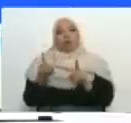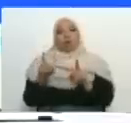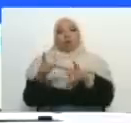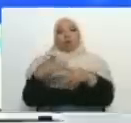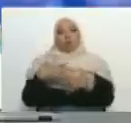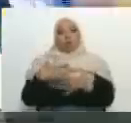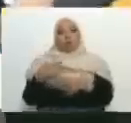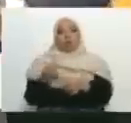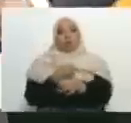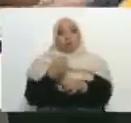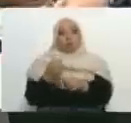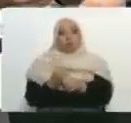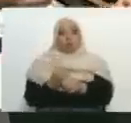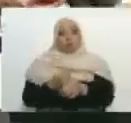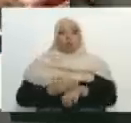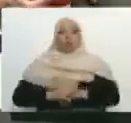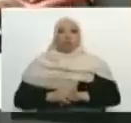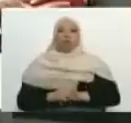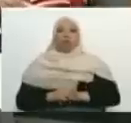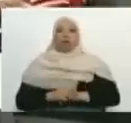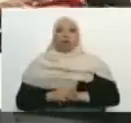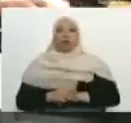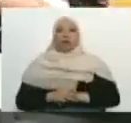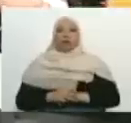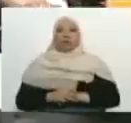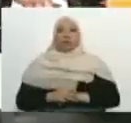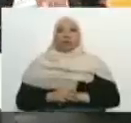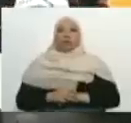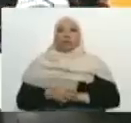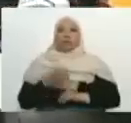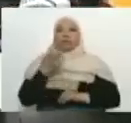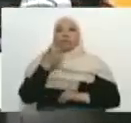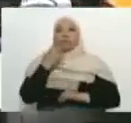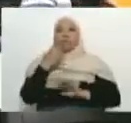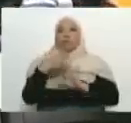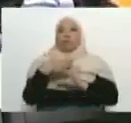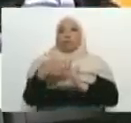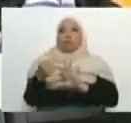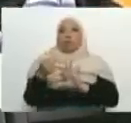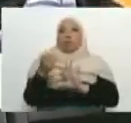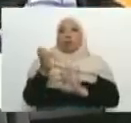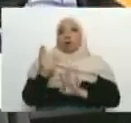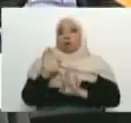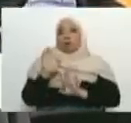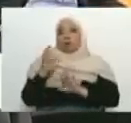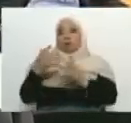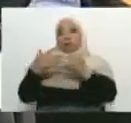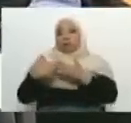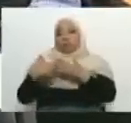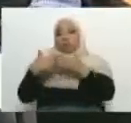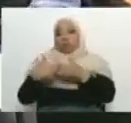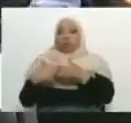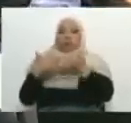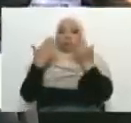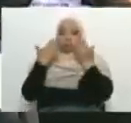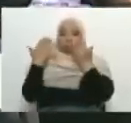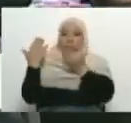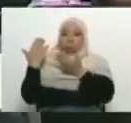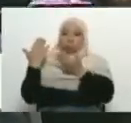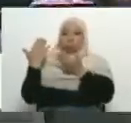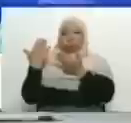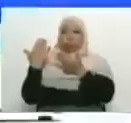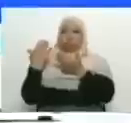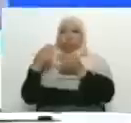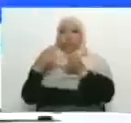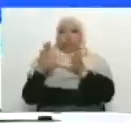entidad que ella designe. Por ejemplo, hoy el Procufei, este, saca un